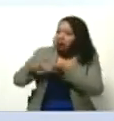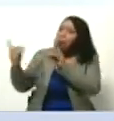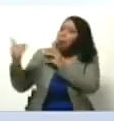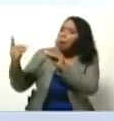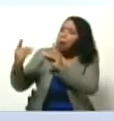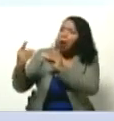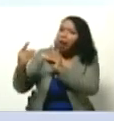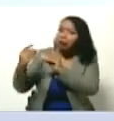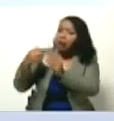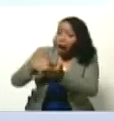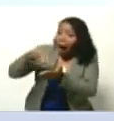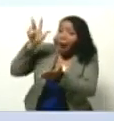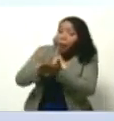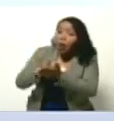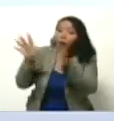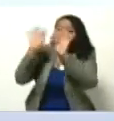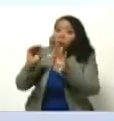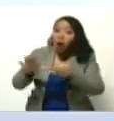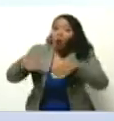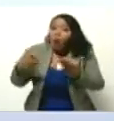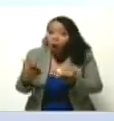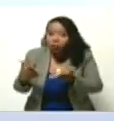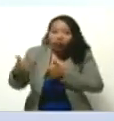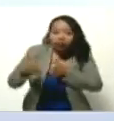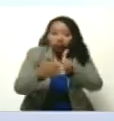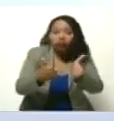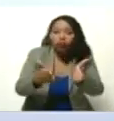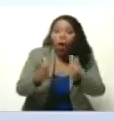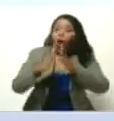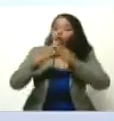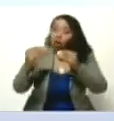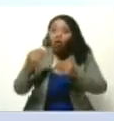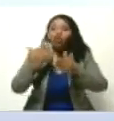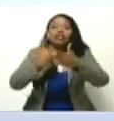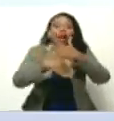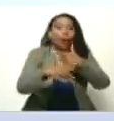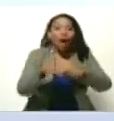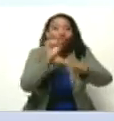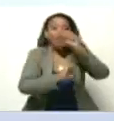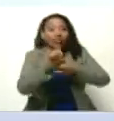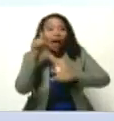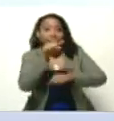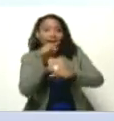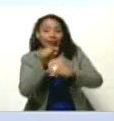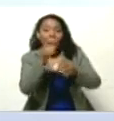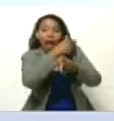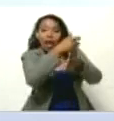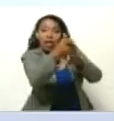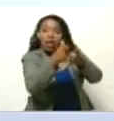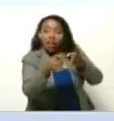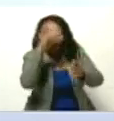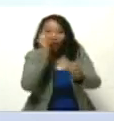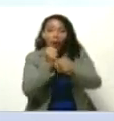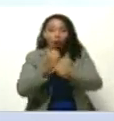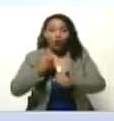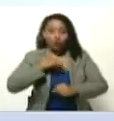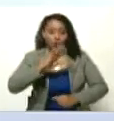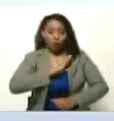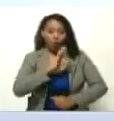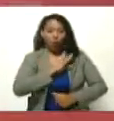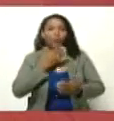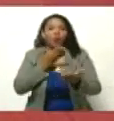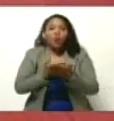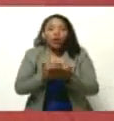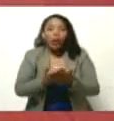vez que se aprueba cuál es la vía y cuál es la posición, todos salimos a defender ese punto como que fuese nuestra